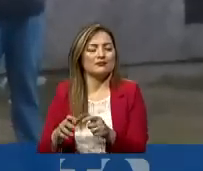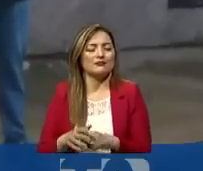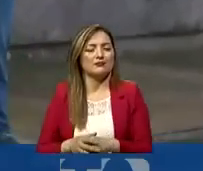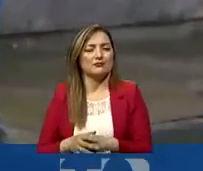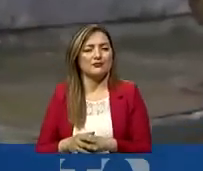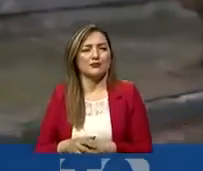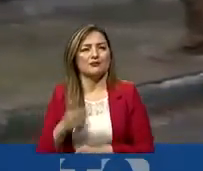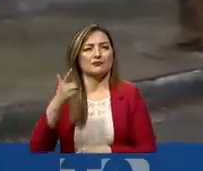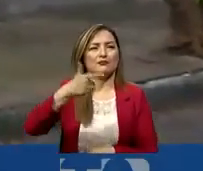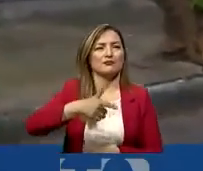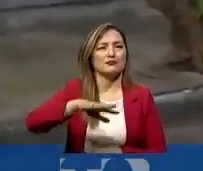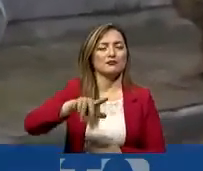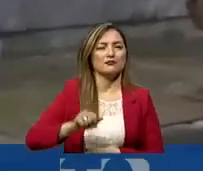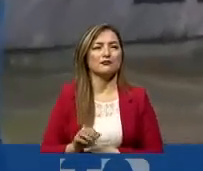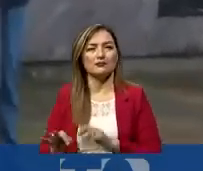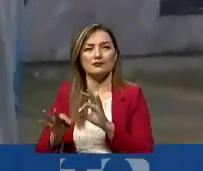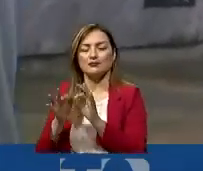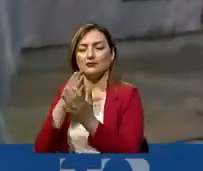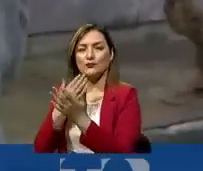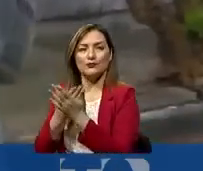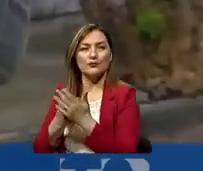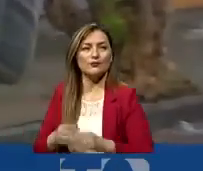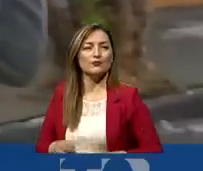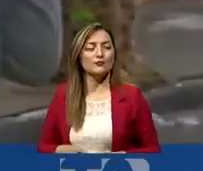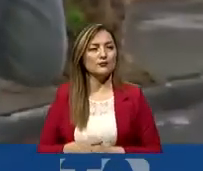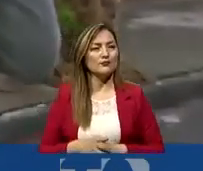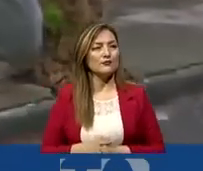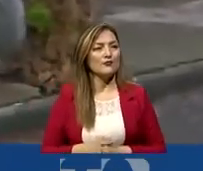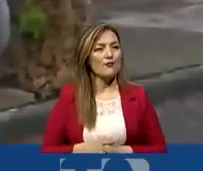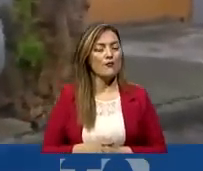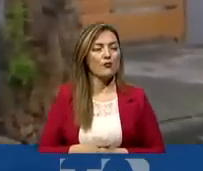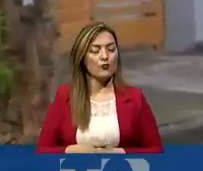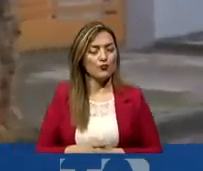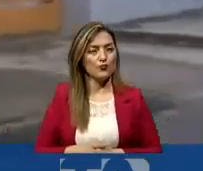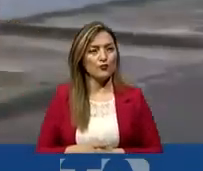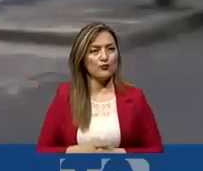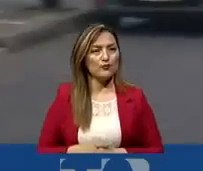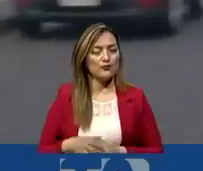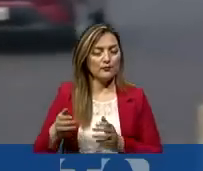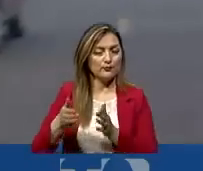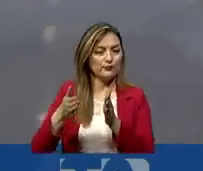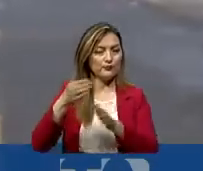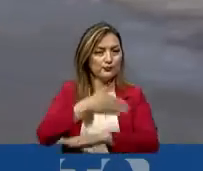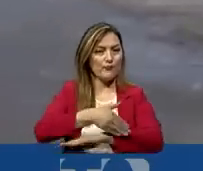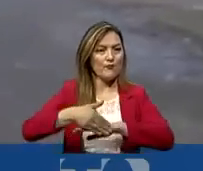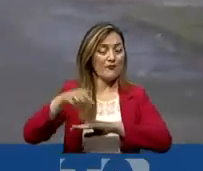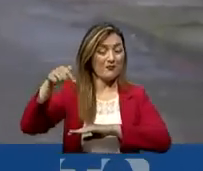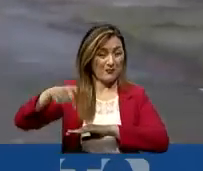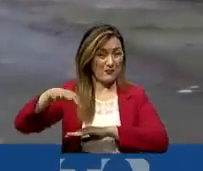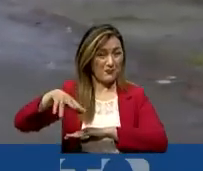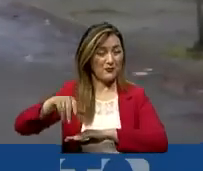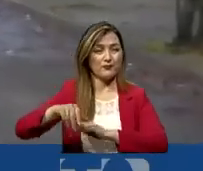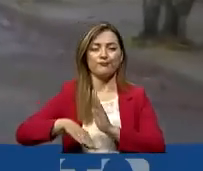nos encañonan y nos roban. Perfecto, muchísimas gracias, Silvana. Justamente ella señalaba que no solo en esta parte de aquí, en esta calle, nosotros nos